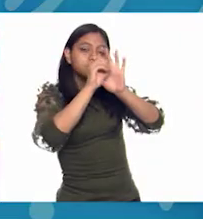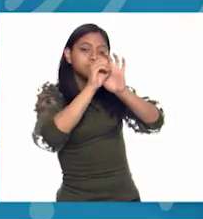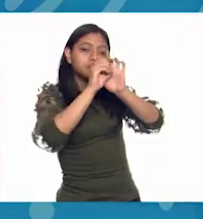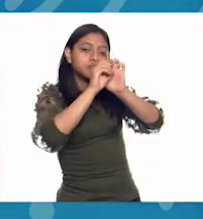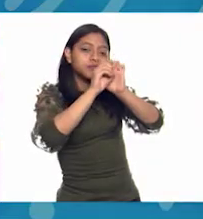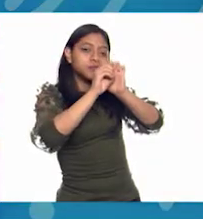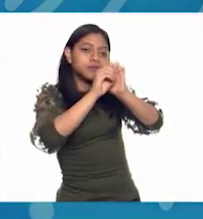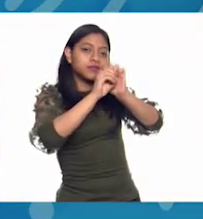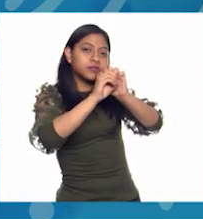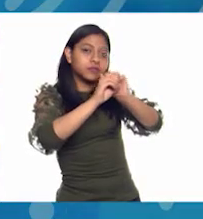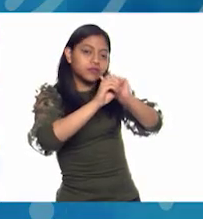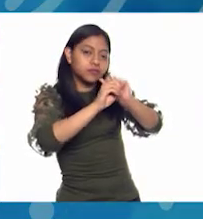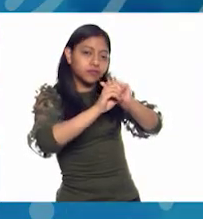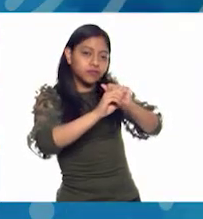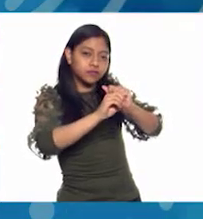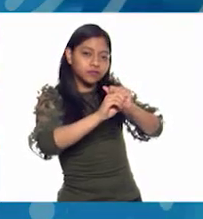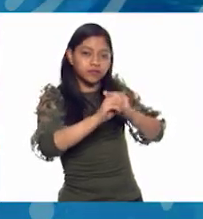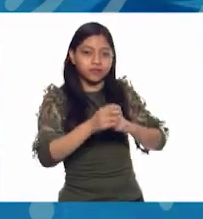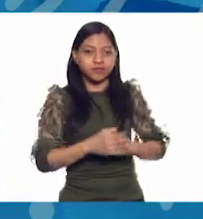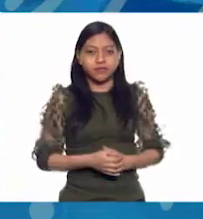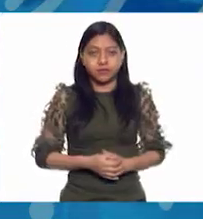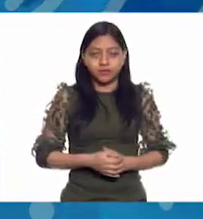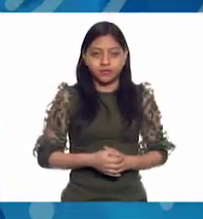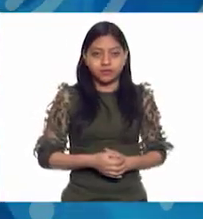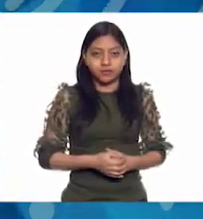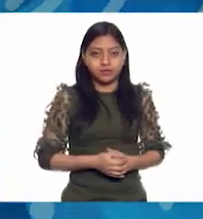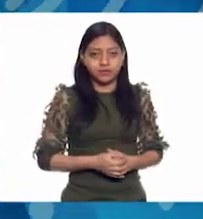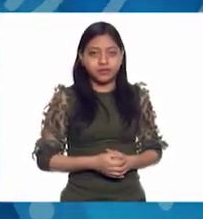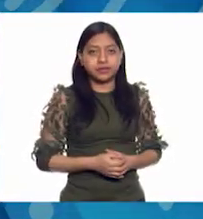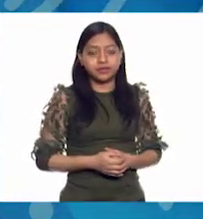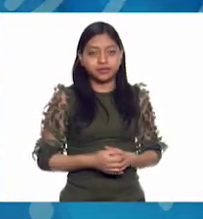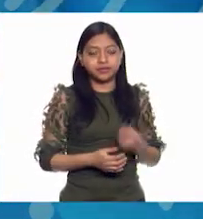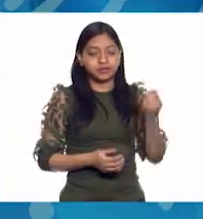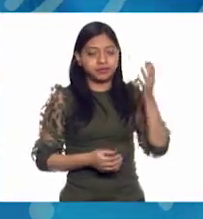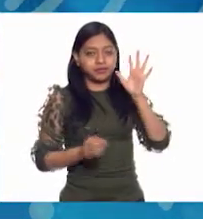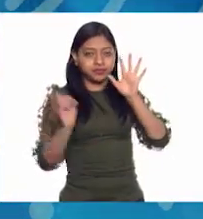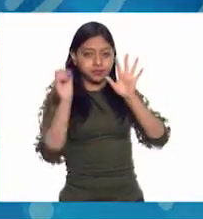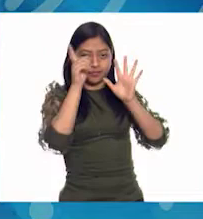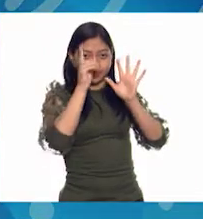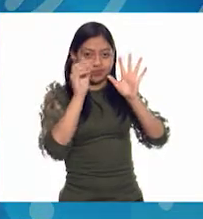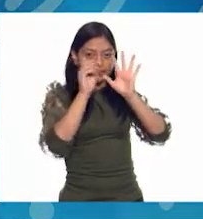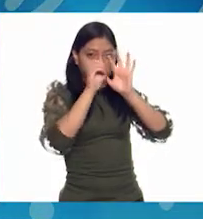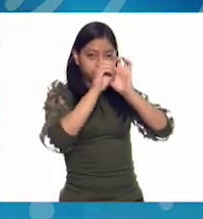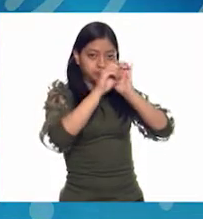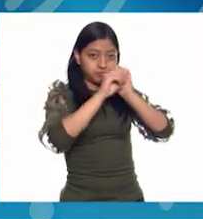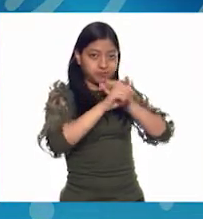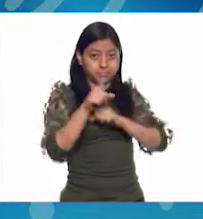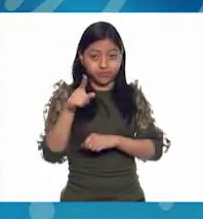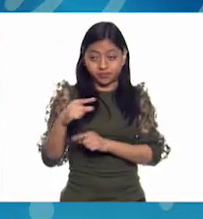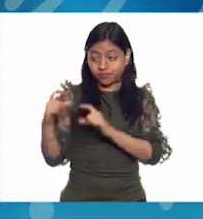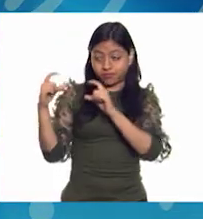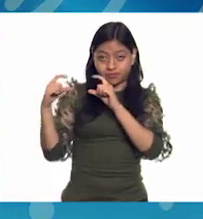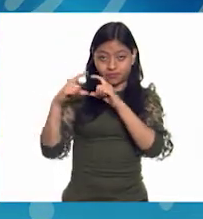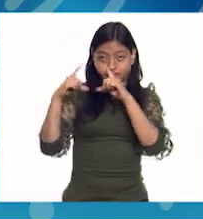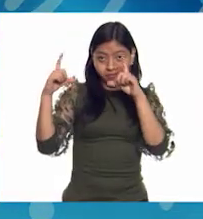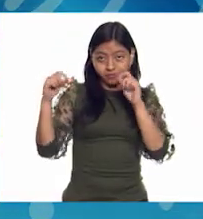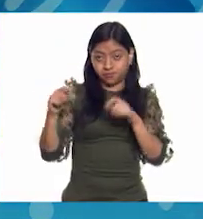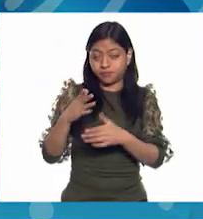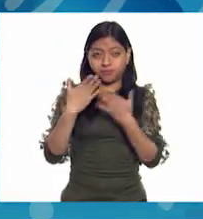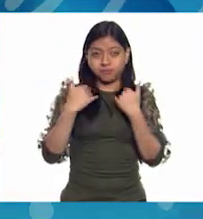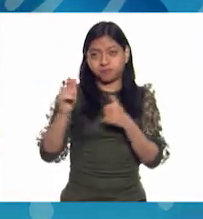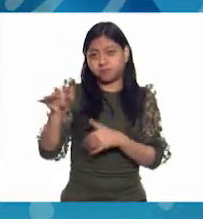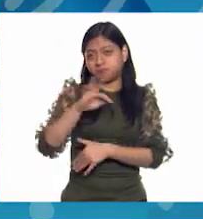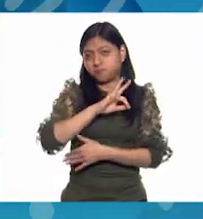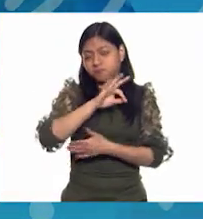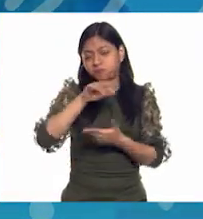van a ir percibiendo cómo el circulito amarillo va siendo comido por la luna. Si no pueden encontrar esto, que por cierto está en cualquier